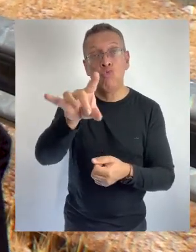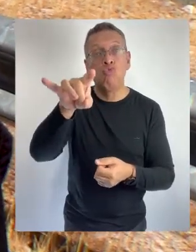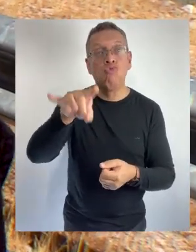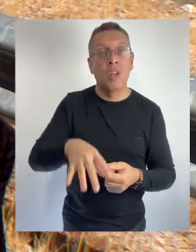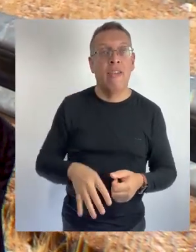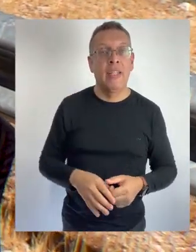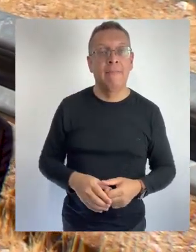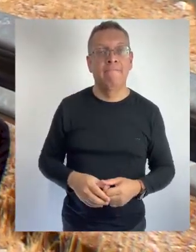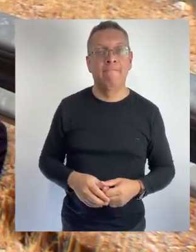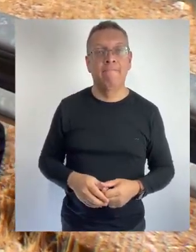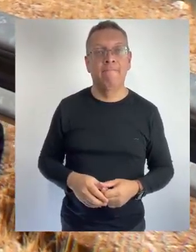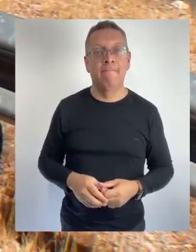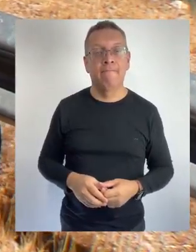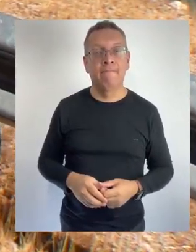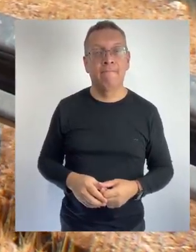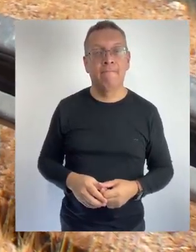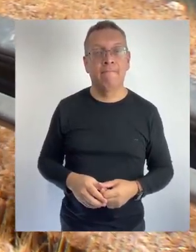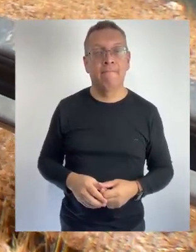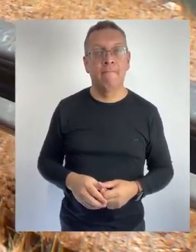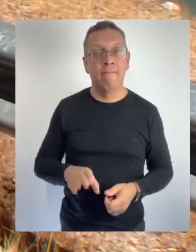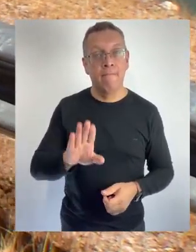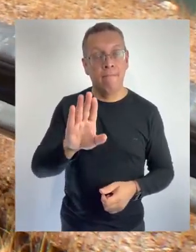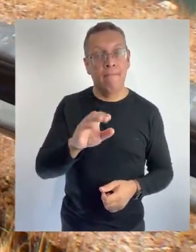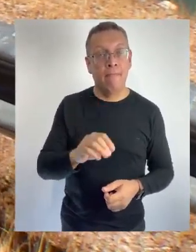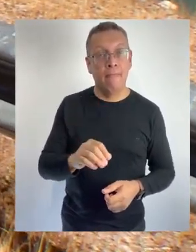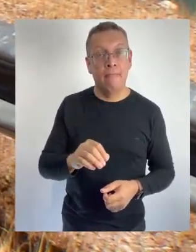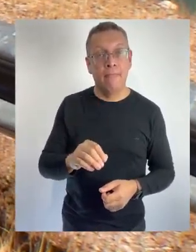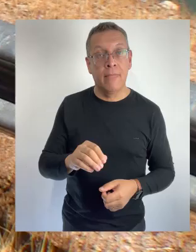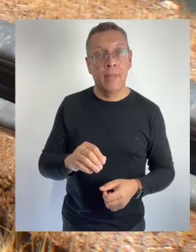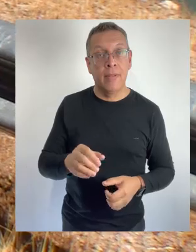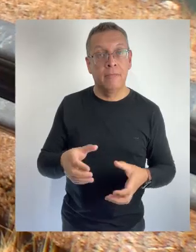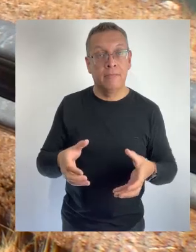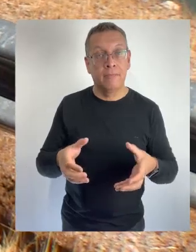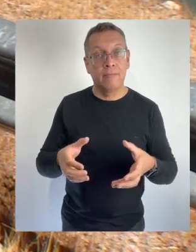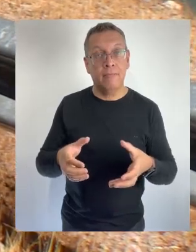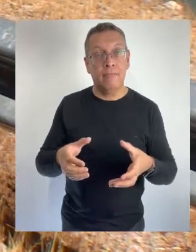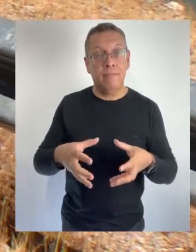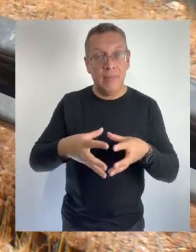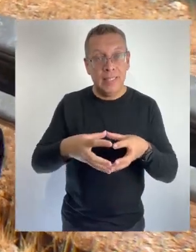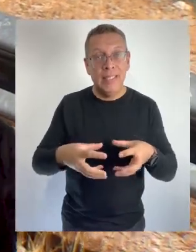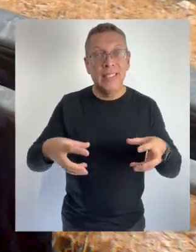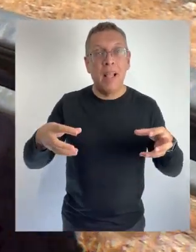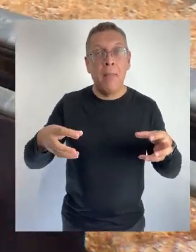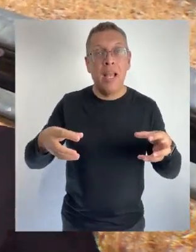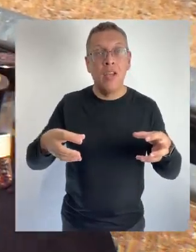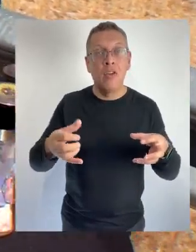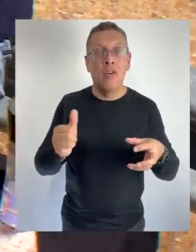todo el zapallo italiano, solo la piel. Ah, solo la piel.